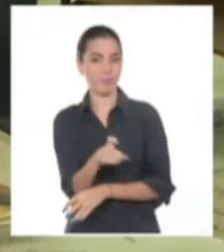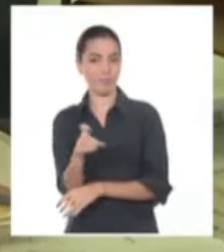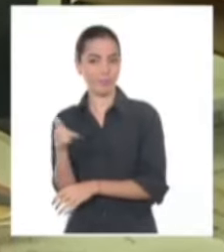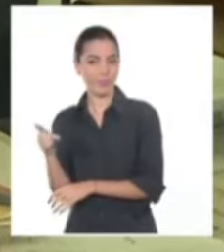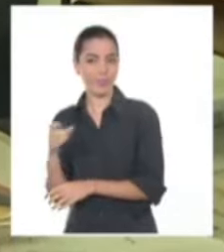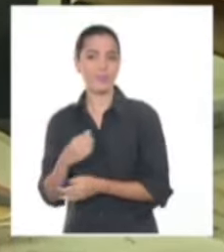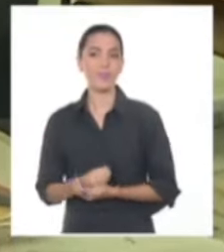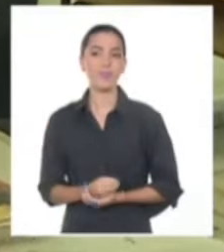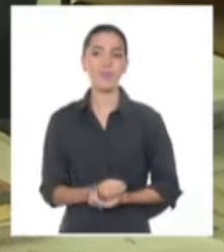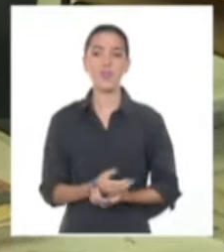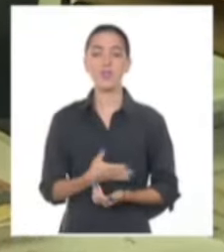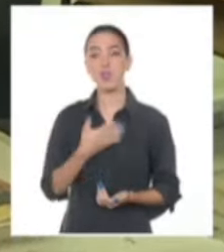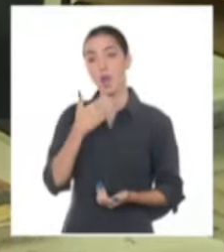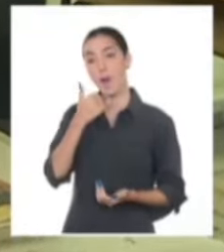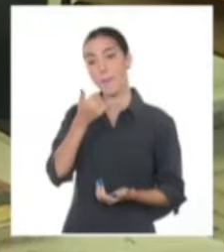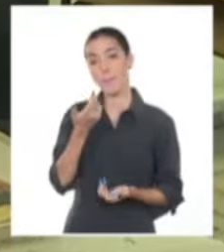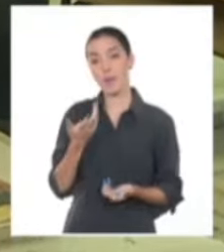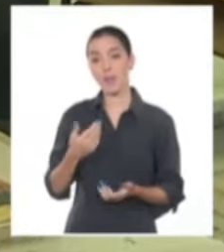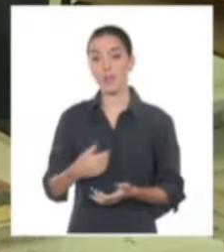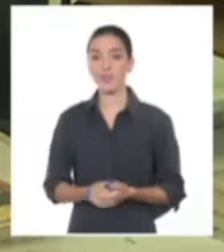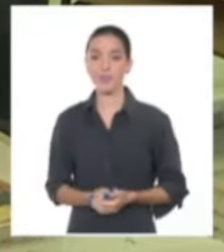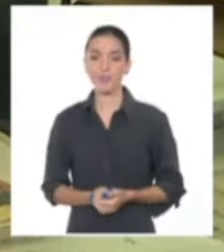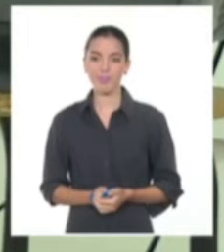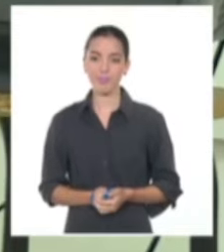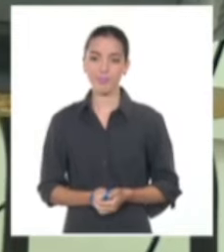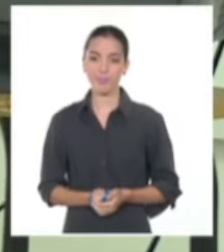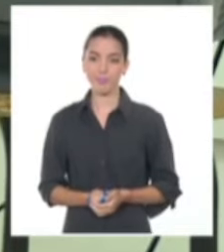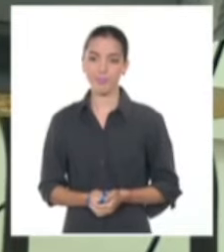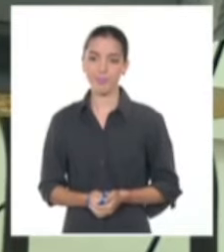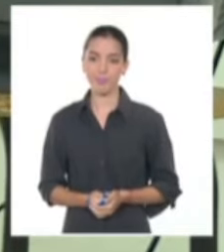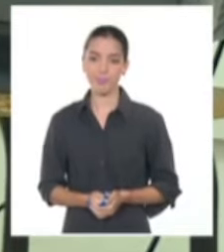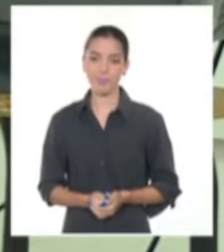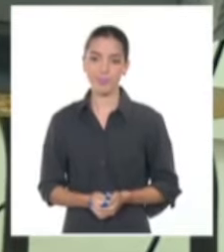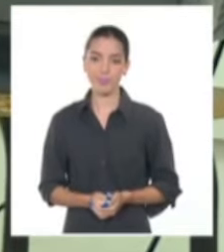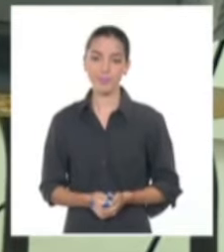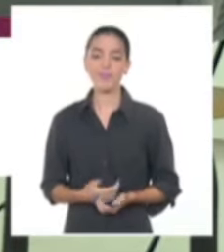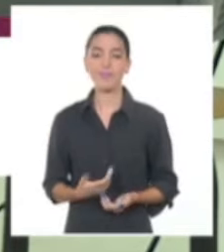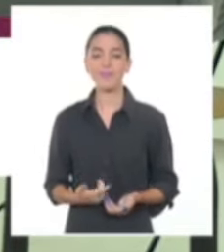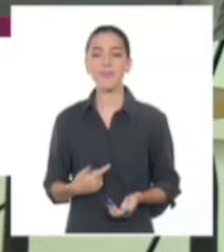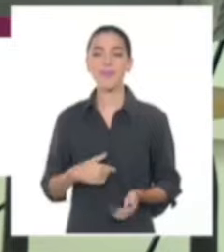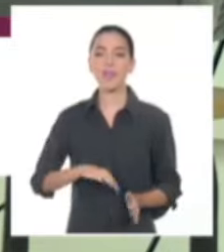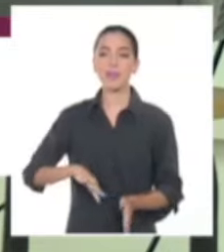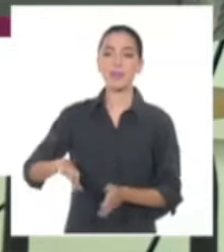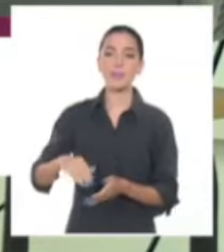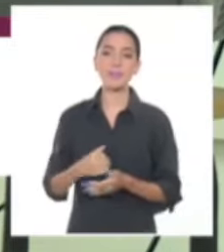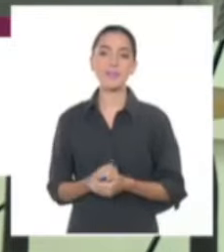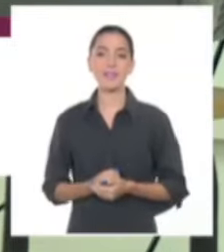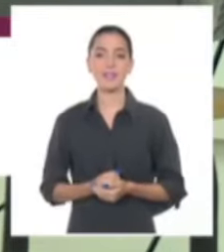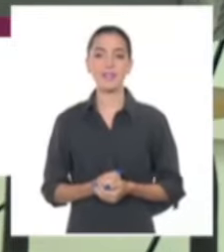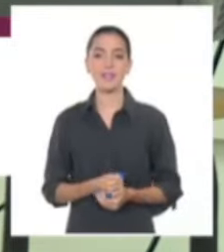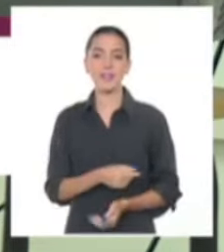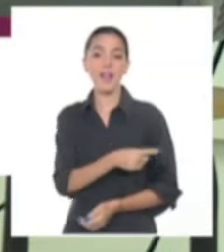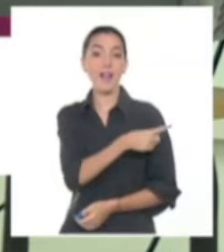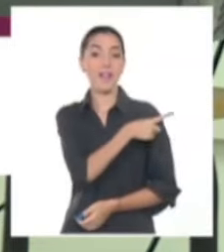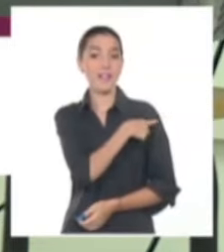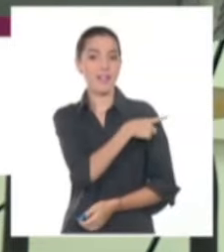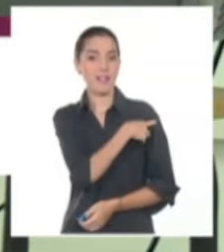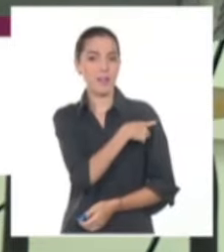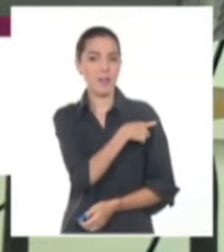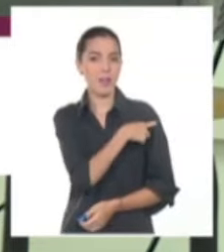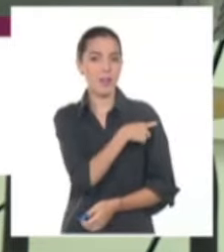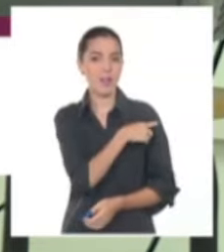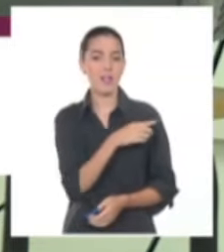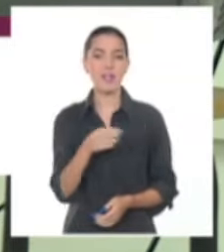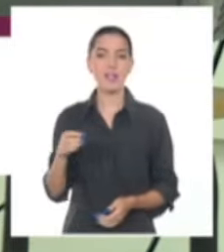a su futuro. A mí desde la primaria siempre tuve la suerte de tener profesores excelentes y me inculcaron el gusto por aprender